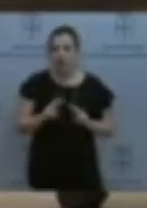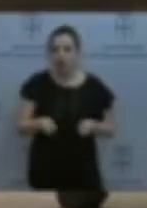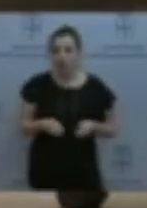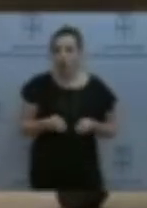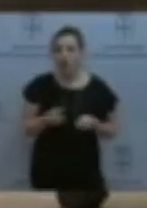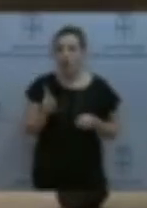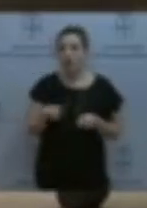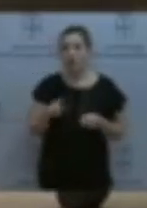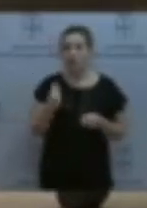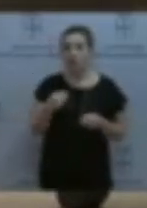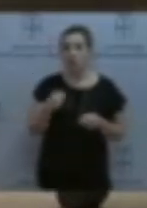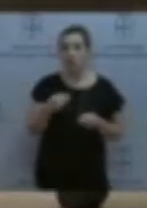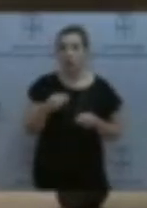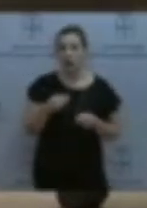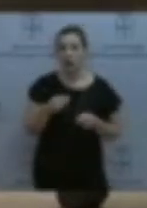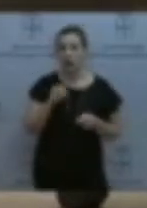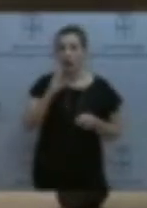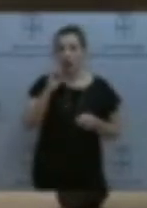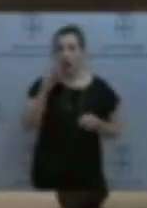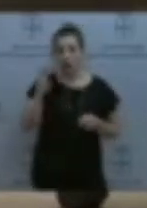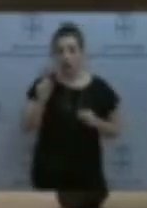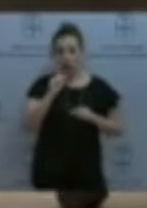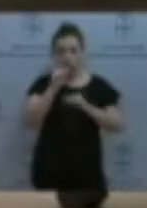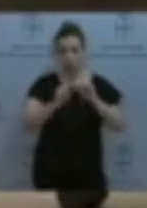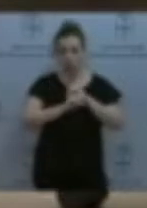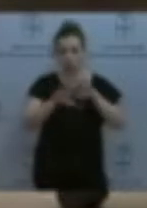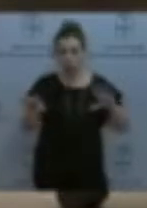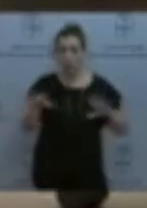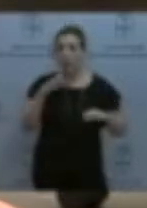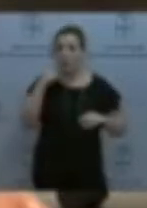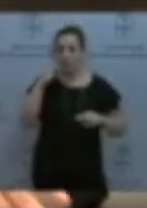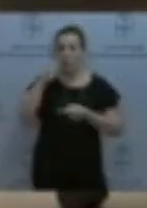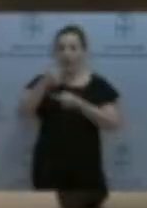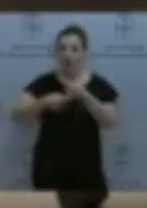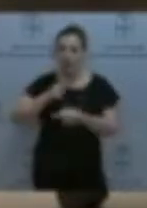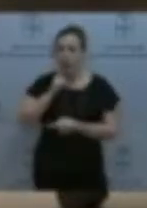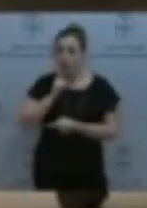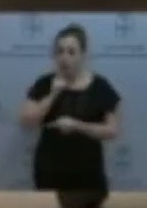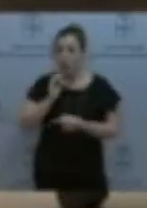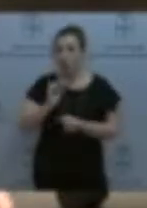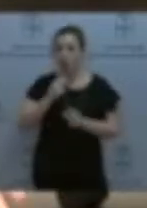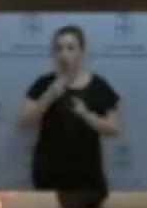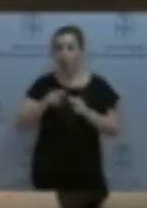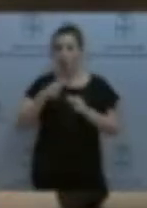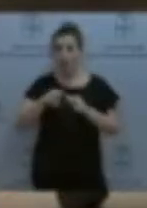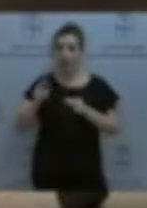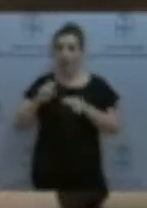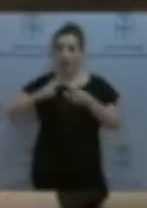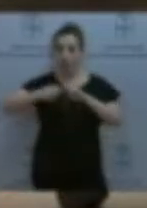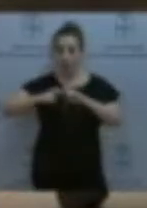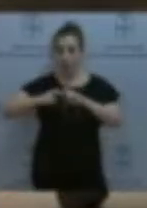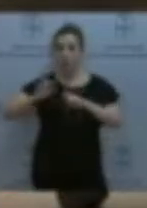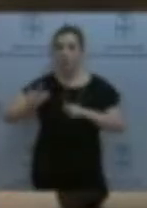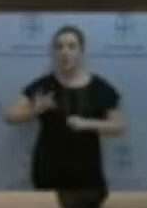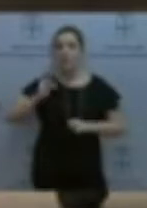viendo los efectos más perversos de la política aplicada desde Bruselas y, de fondo, tenemos pues, el incumplimiento de las promesas